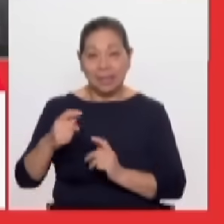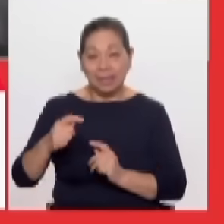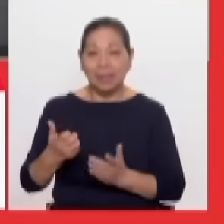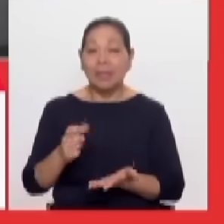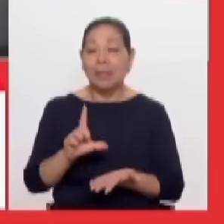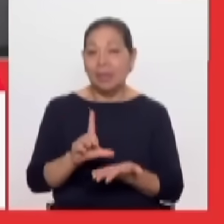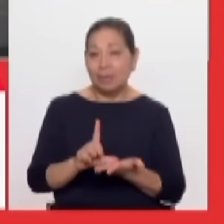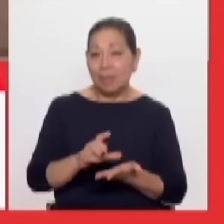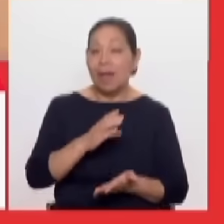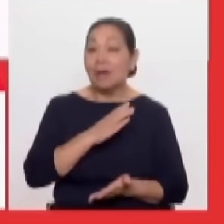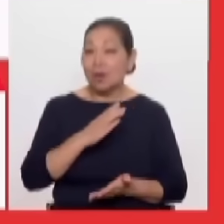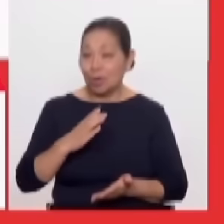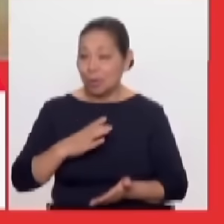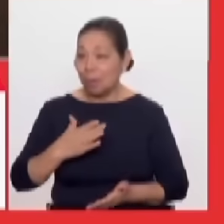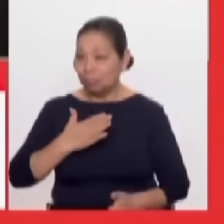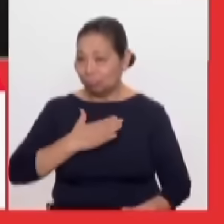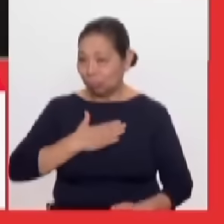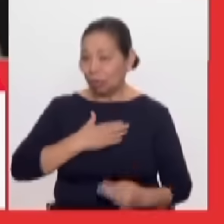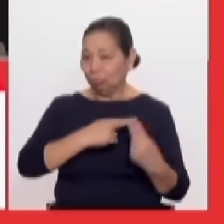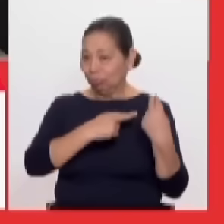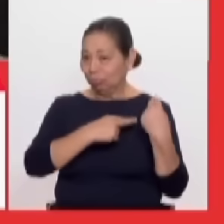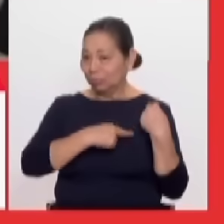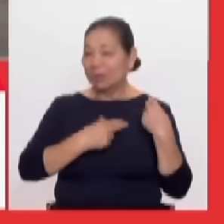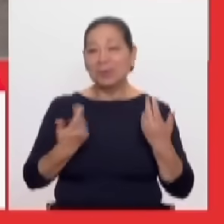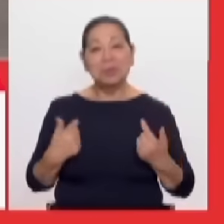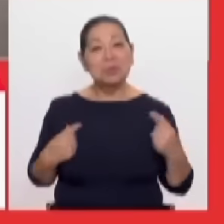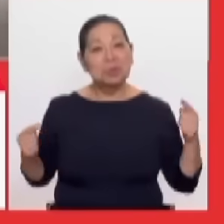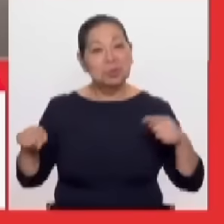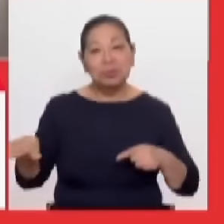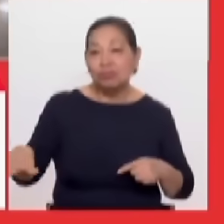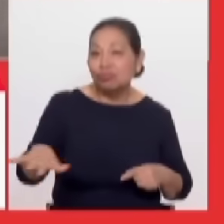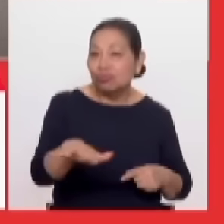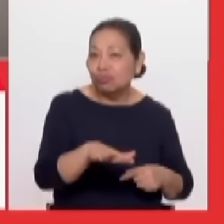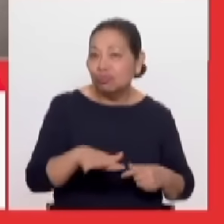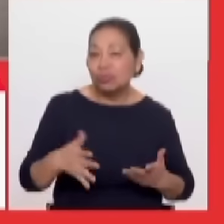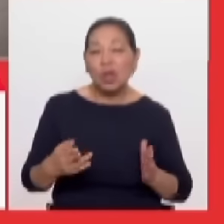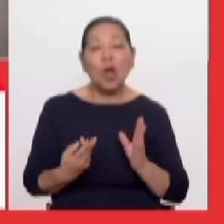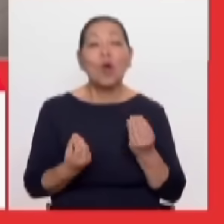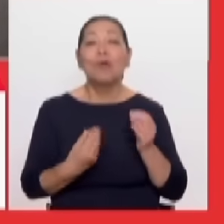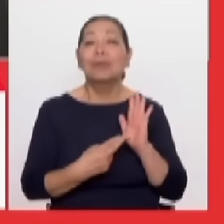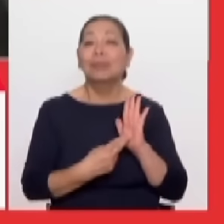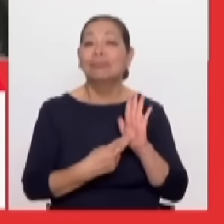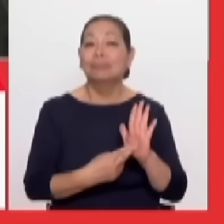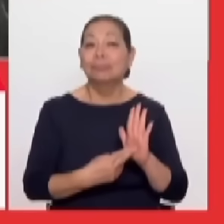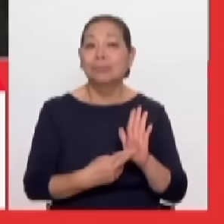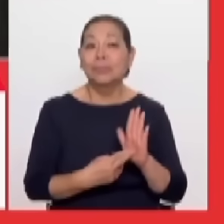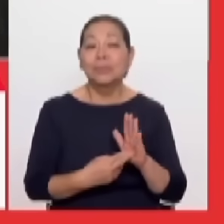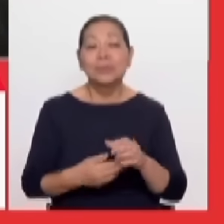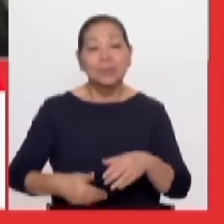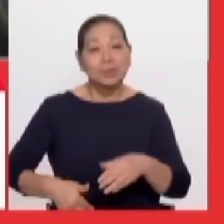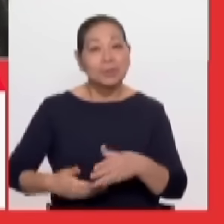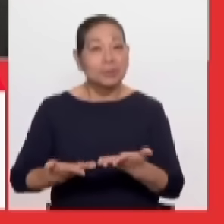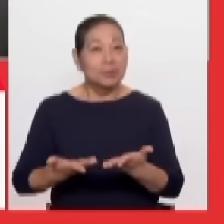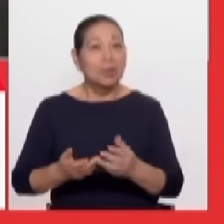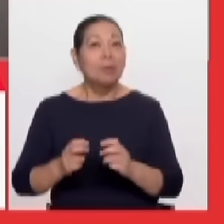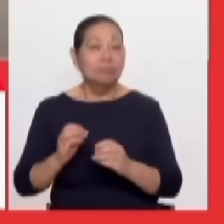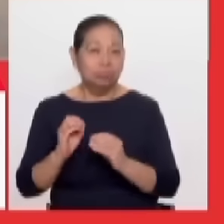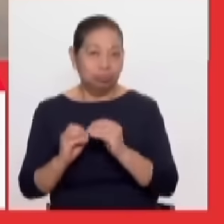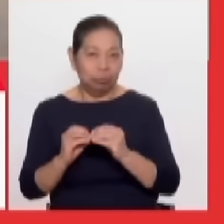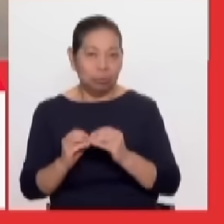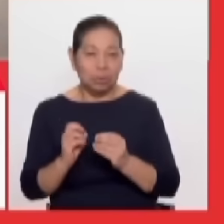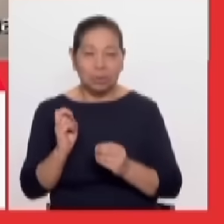Callao. Es un honor para mí estar aquí con todos ustedes en representación del consorcio Metro